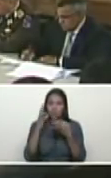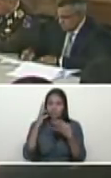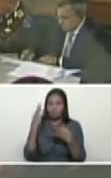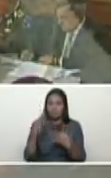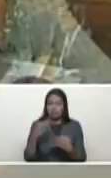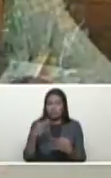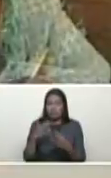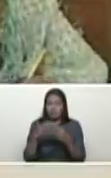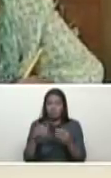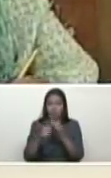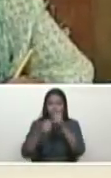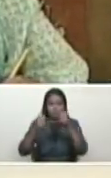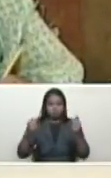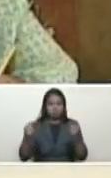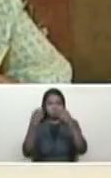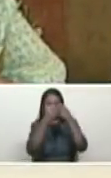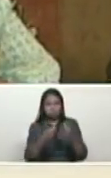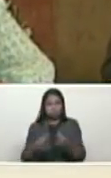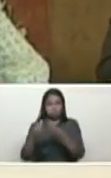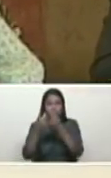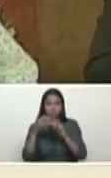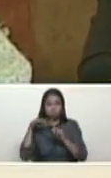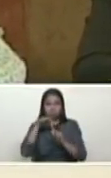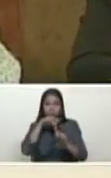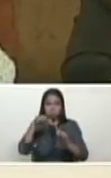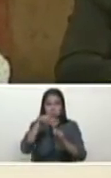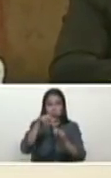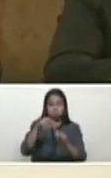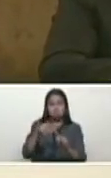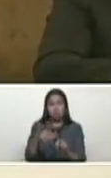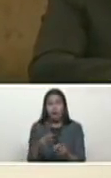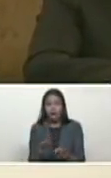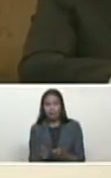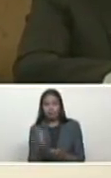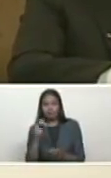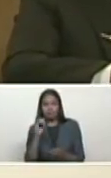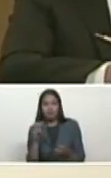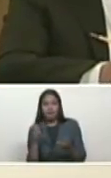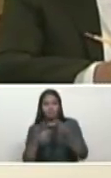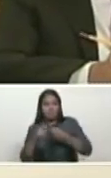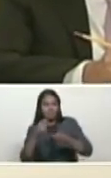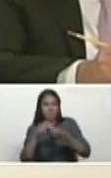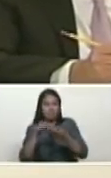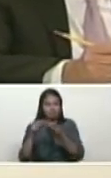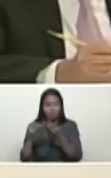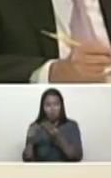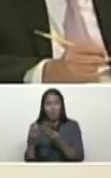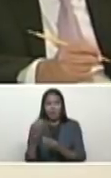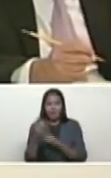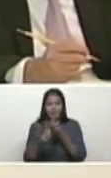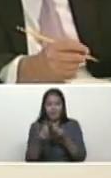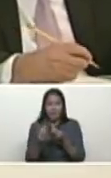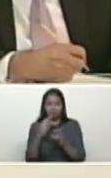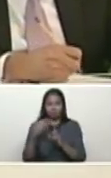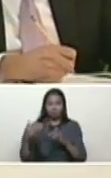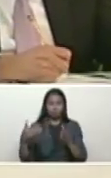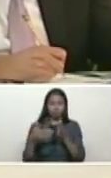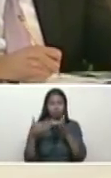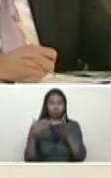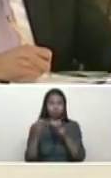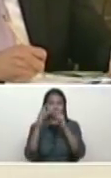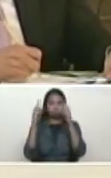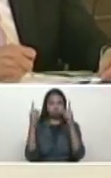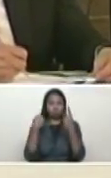todo el bloqueo económico toda la persecución financiera todo el bloqueo comercial ha impactado